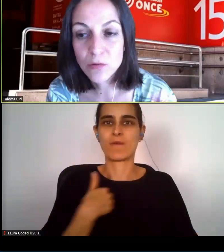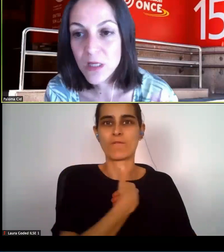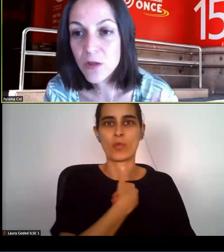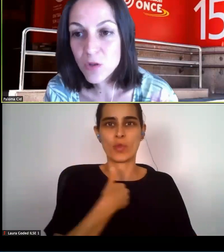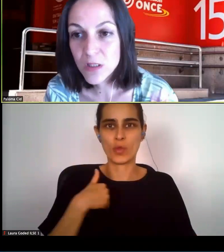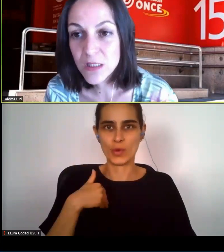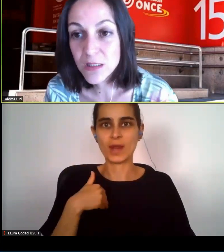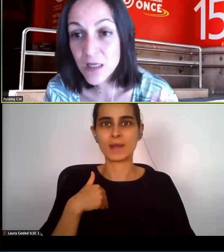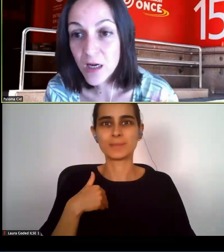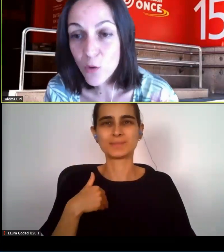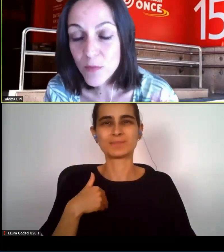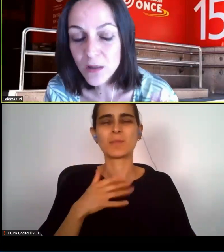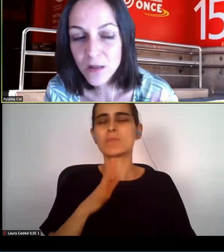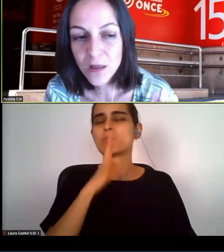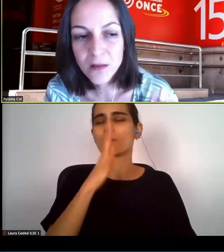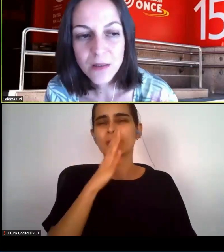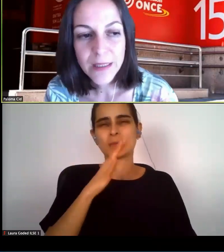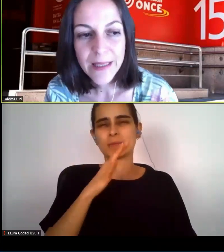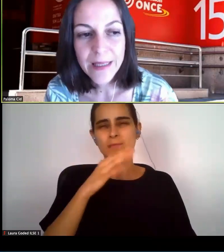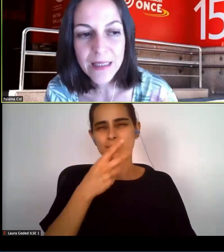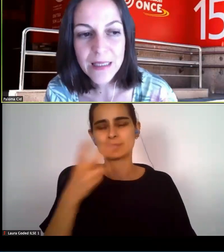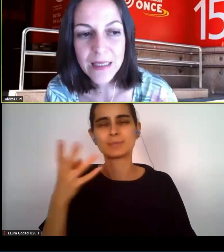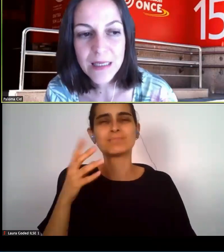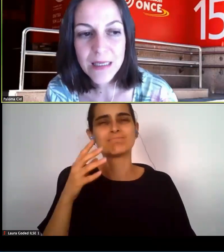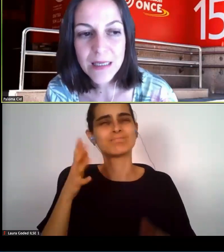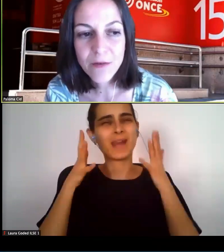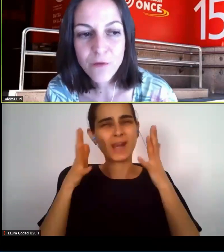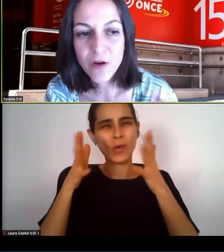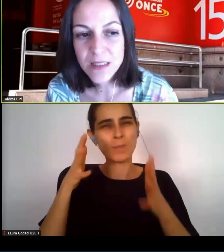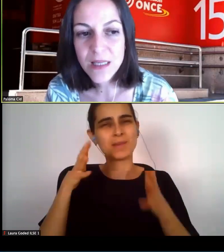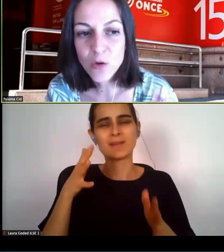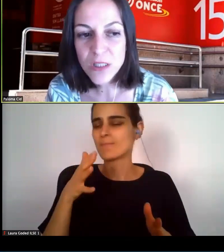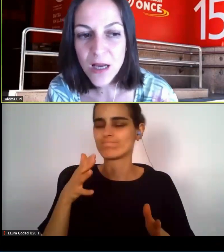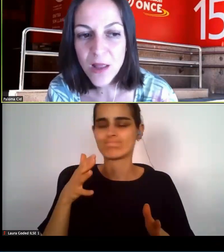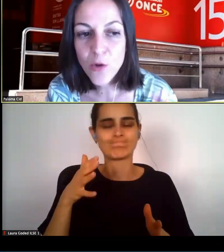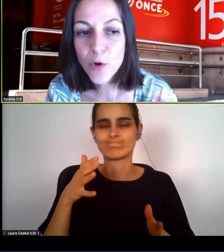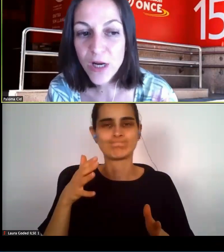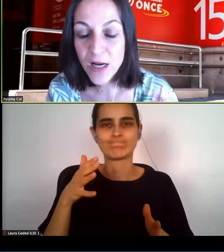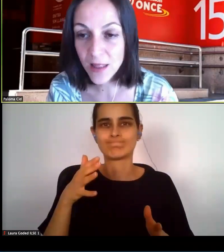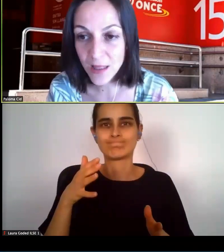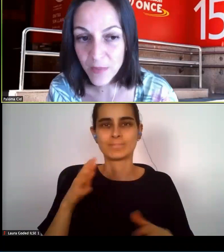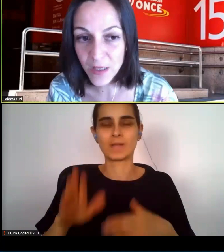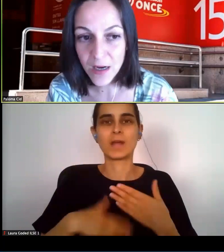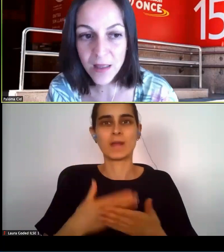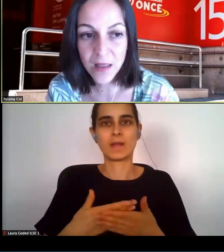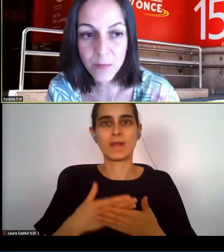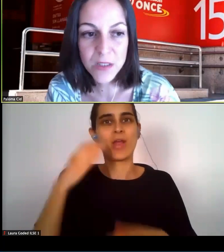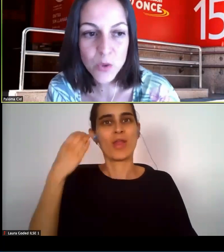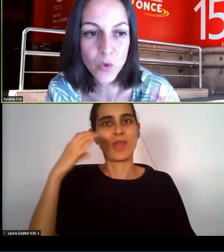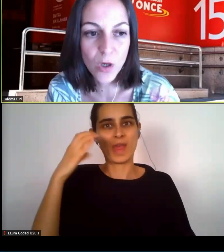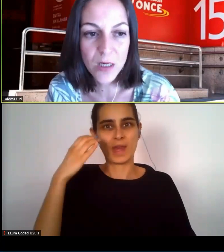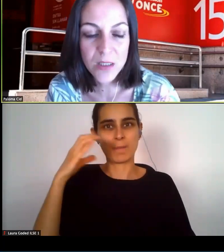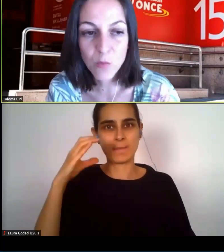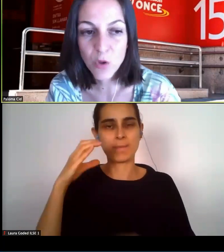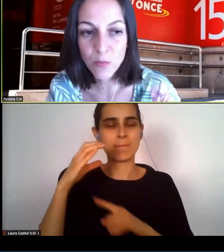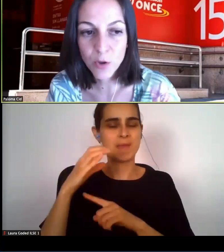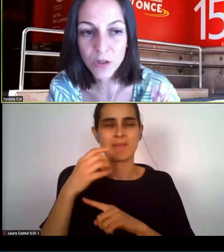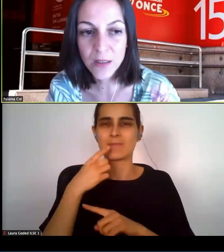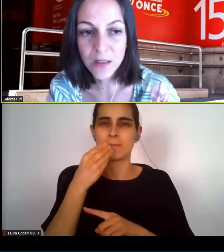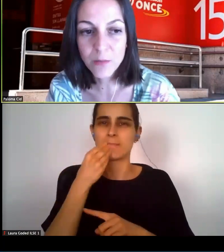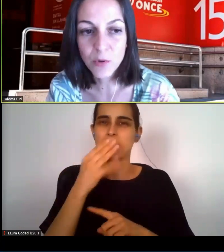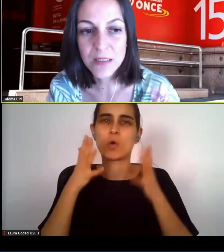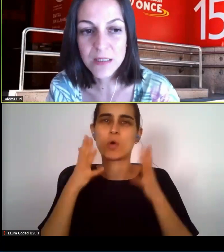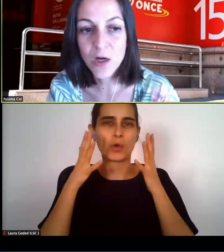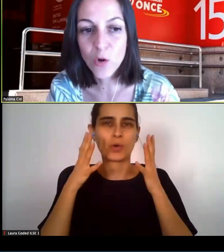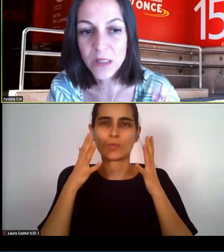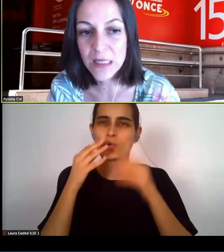término ya no se recomienda y fue desaconsejado por el CERMI. El CERMI es un organismo muy